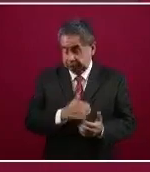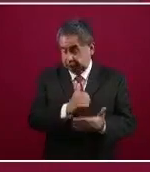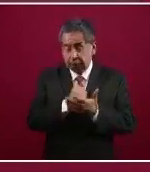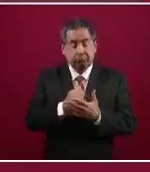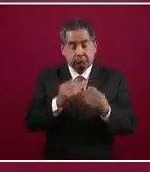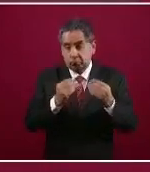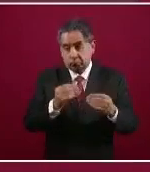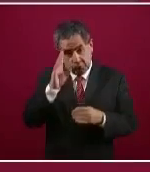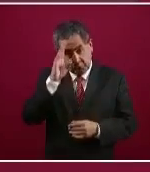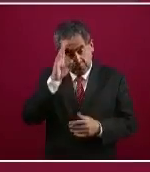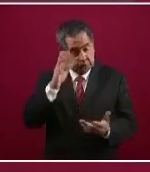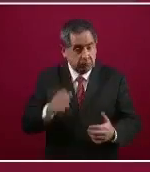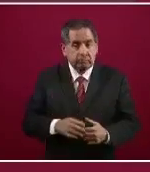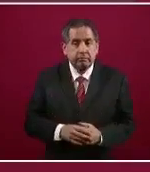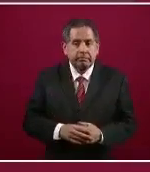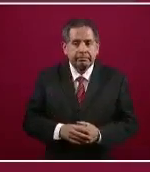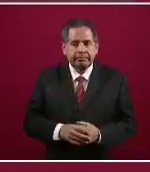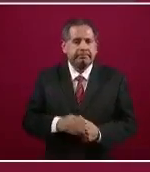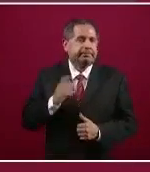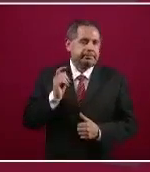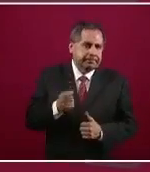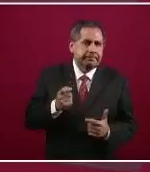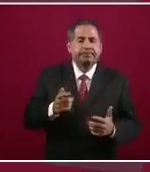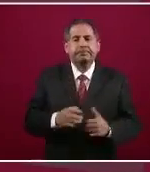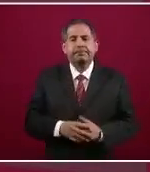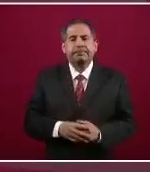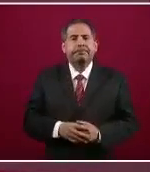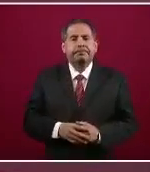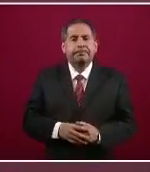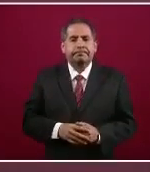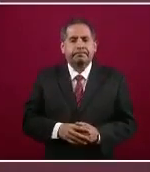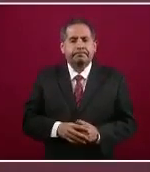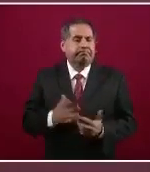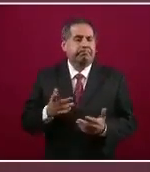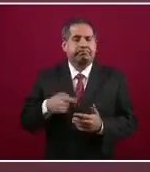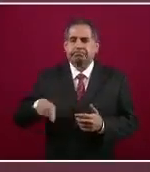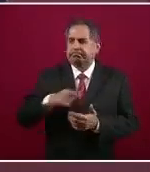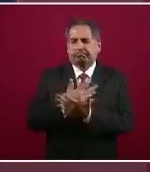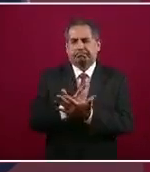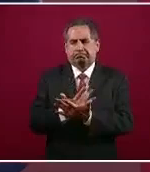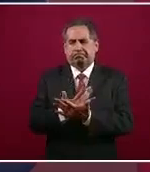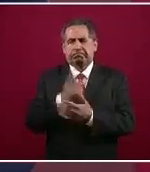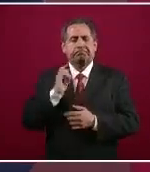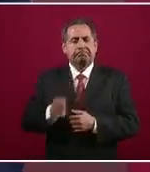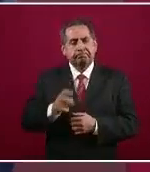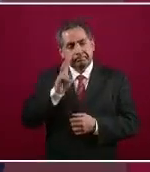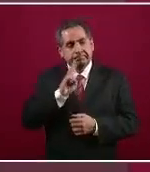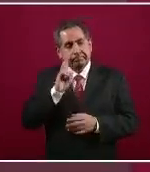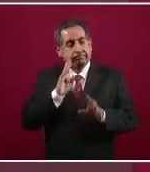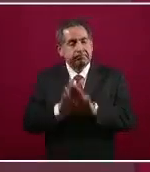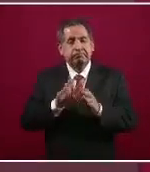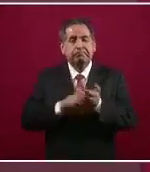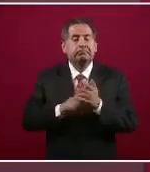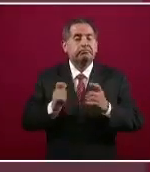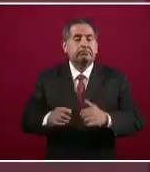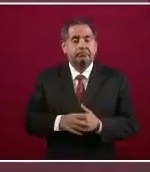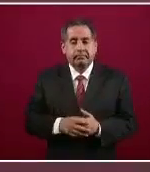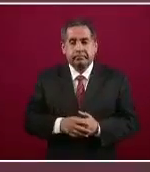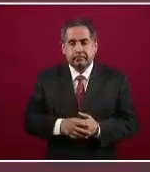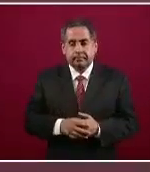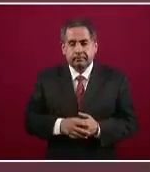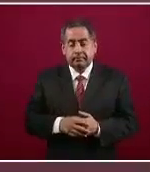bastante. Entonces vamos a esperar a ver qué resulta, también a ver cómo está